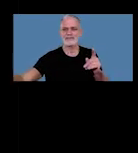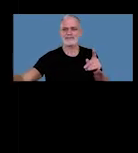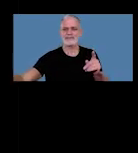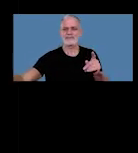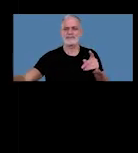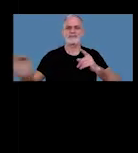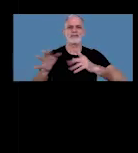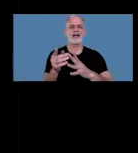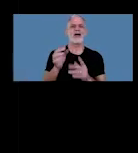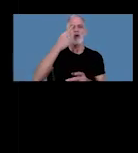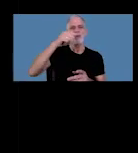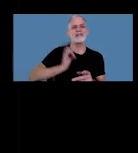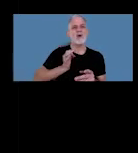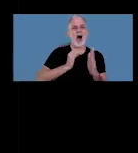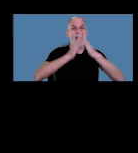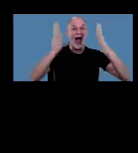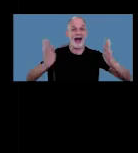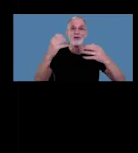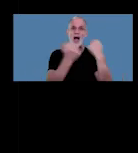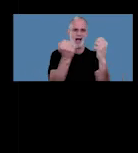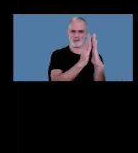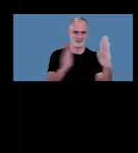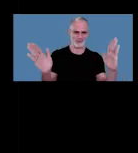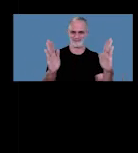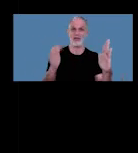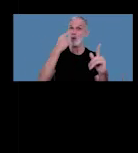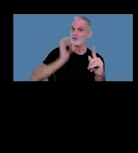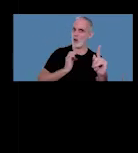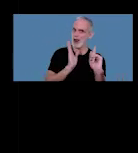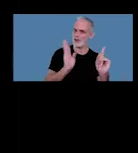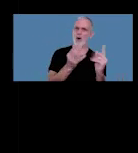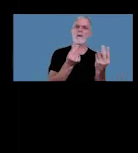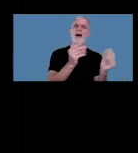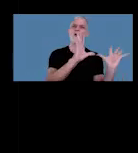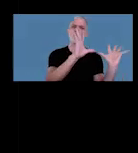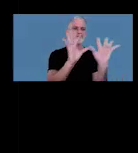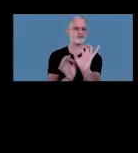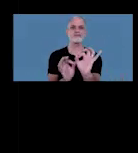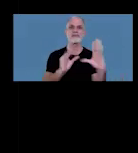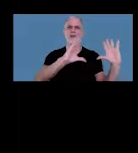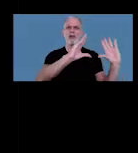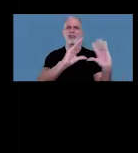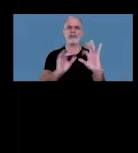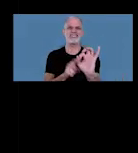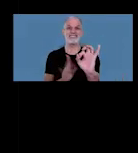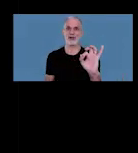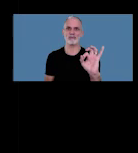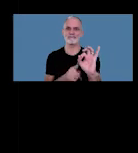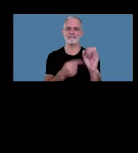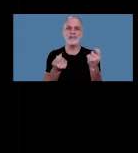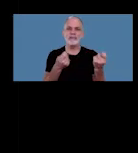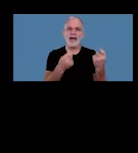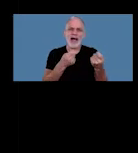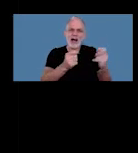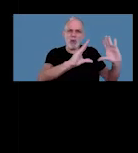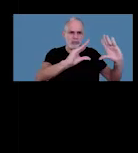que se amortiza un auto, que es cuando el valor residual es igual a 0. En ese último año, cuando el valor residual es igual